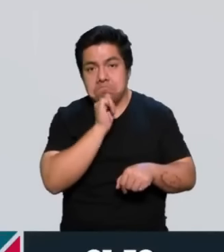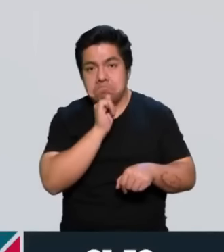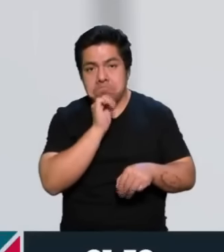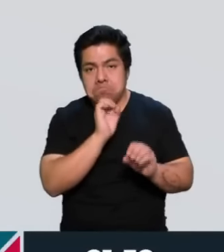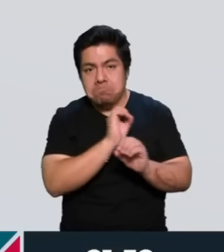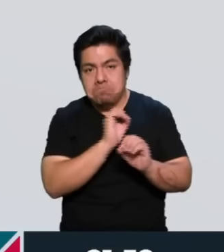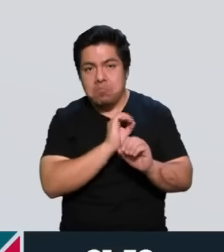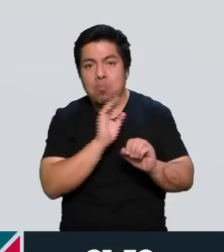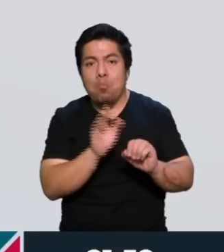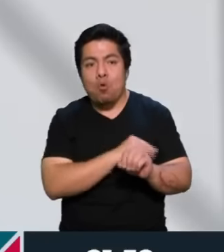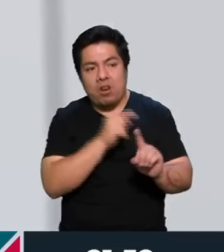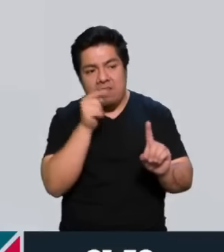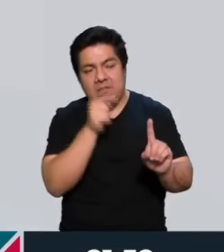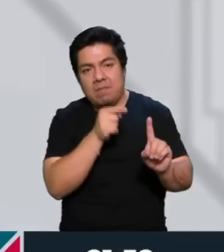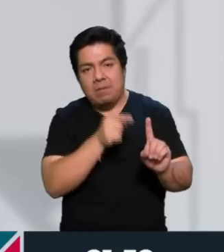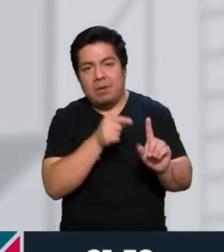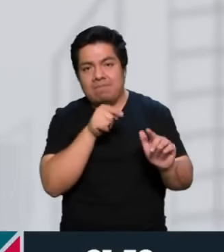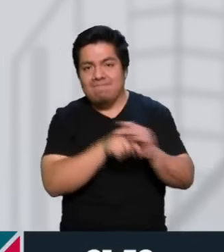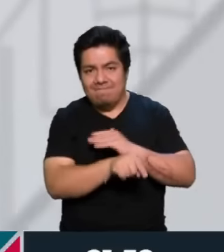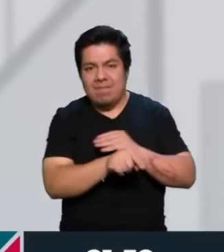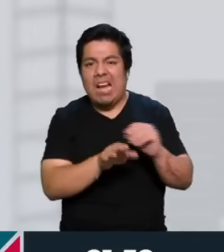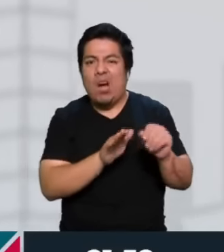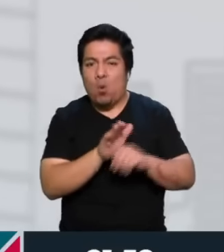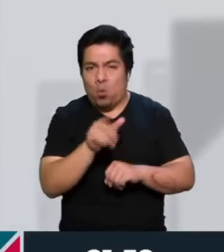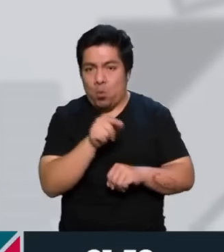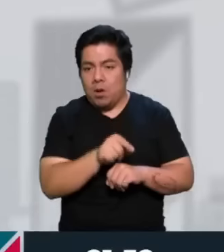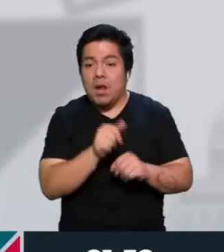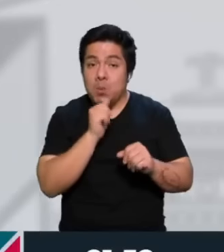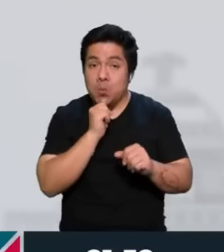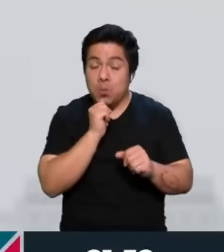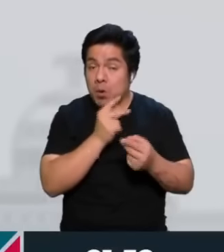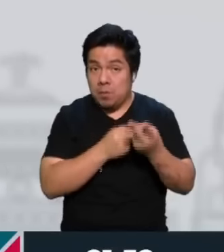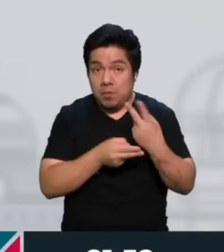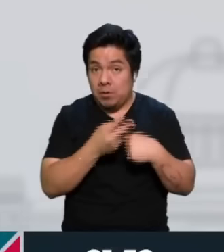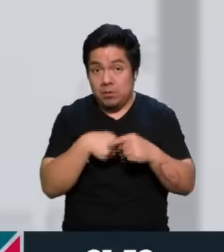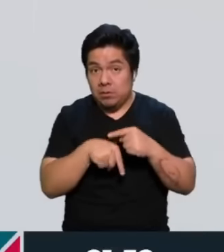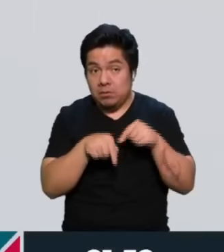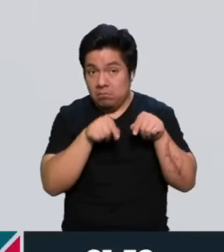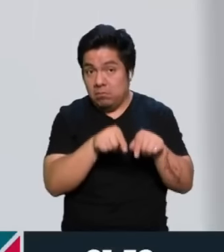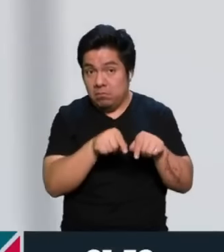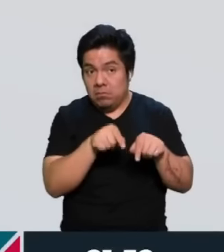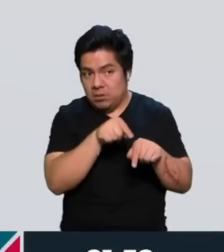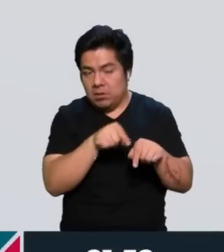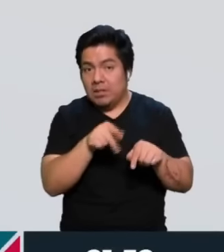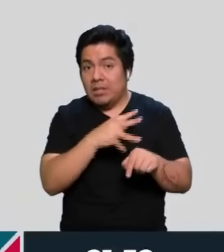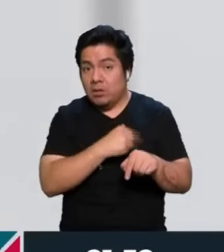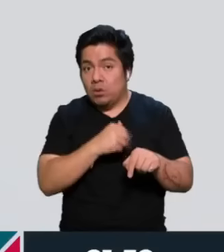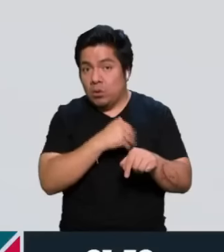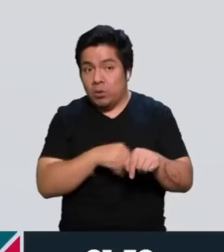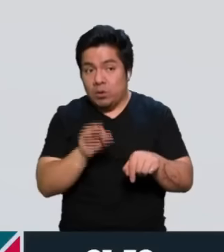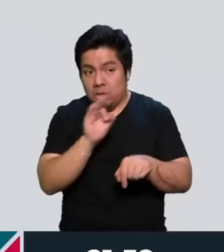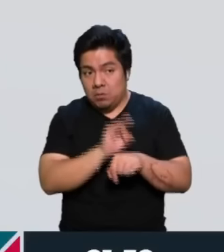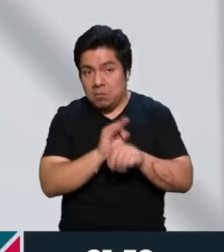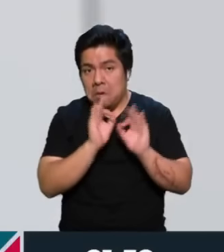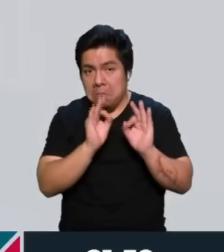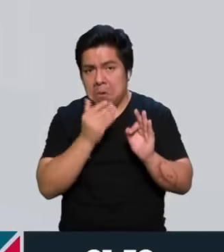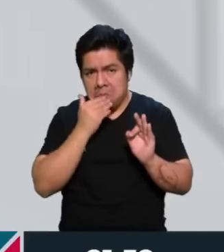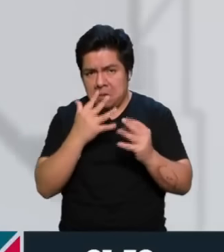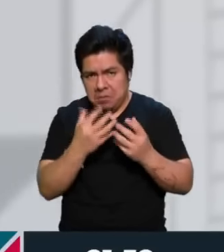la iban a acusar de lo que ya la han acusado como no vino y el caso de la defensa de su hijo salió exitoso